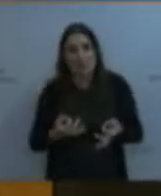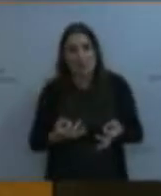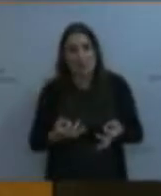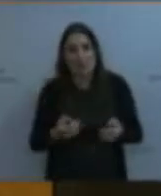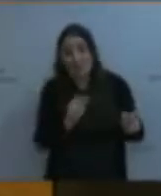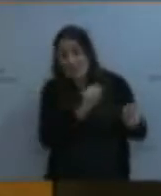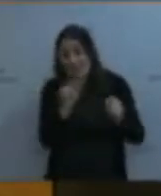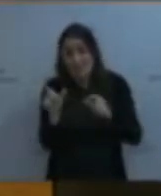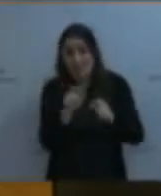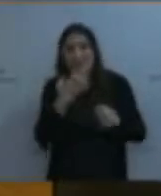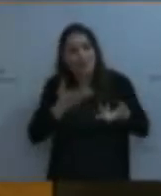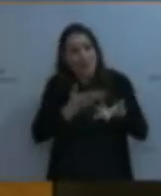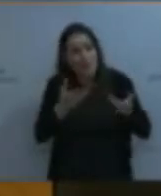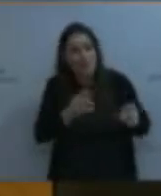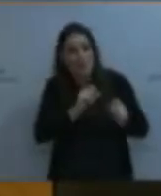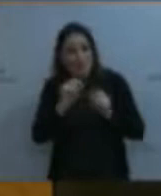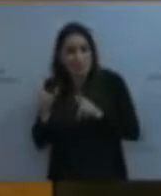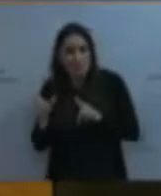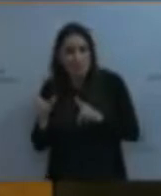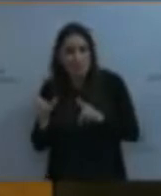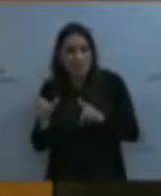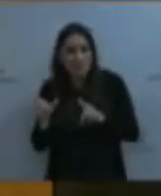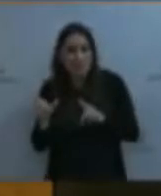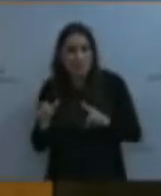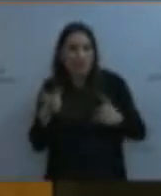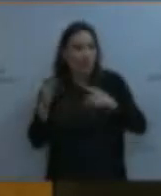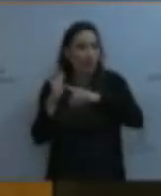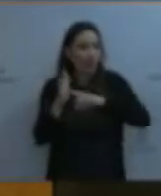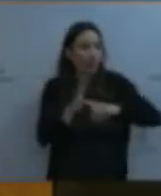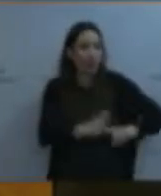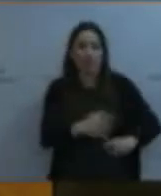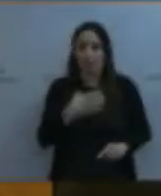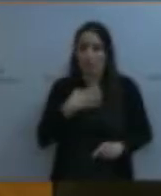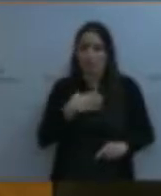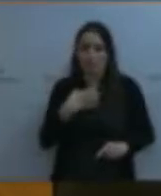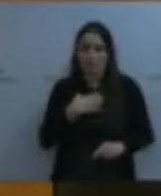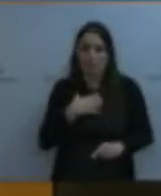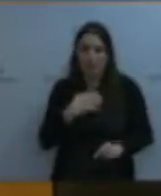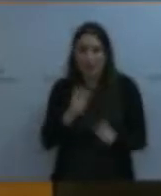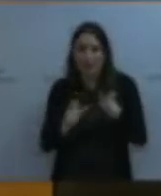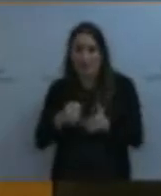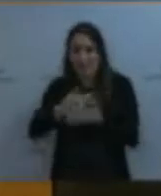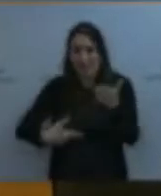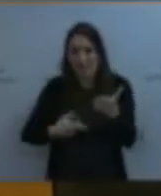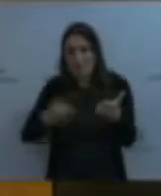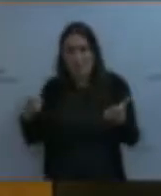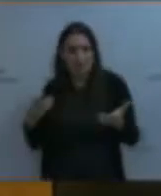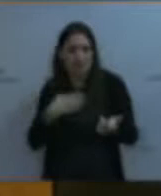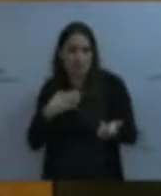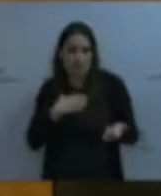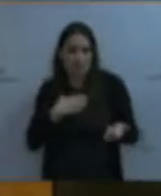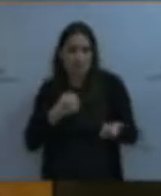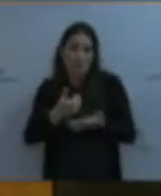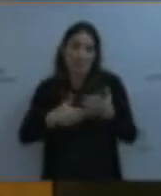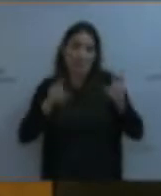derivaciones, cuando se ofrecen derivaciones, no se margina a nadie y nadie queda excluido nes listes B o